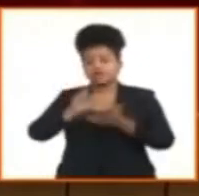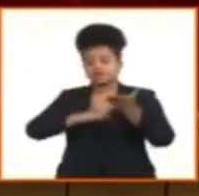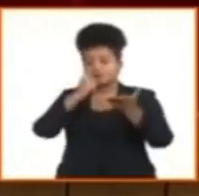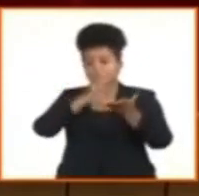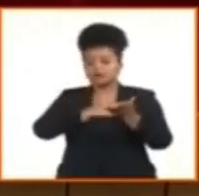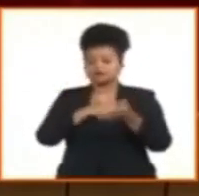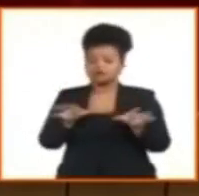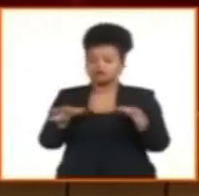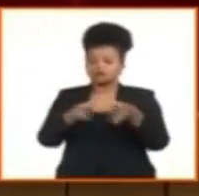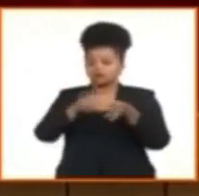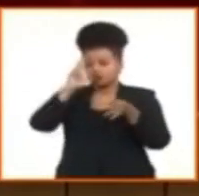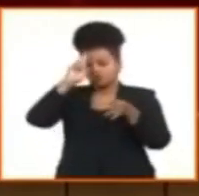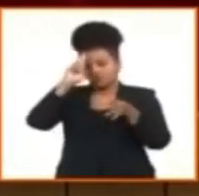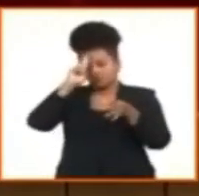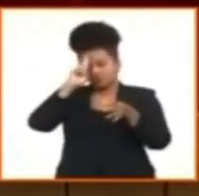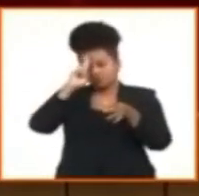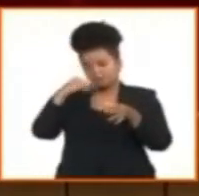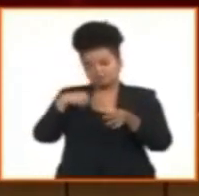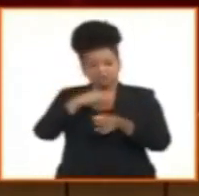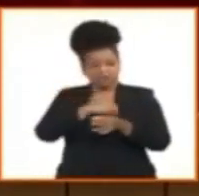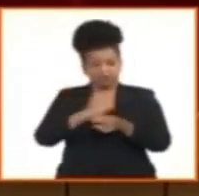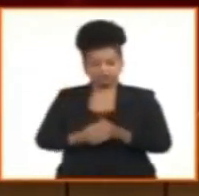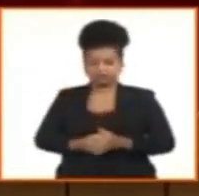del contingente internacional Henry Reef.